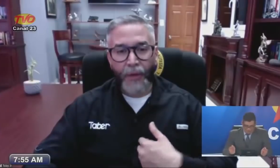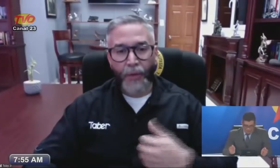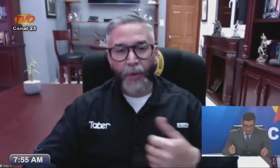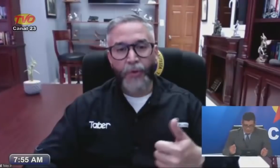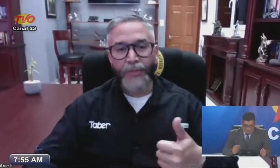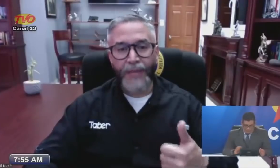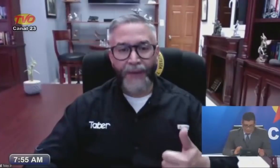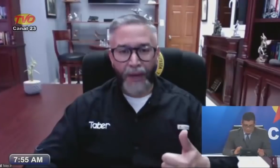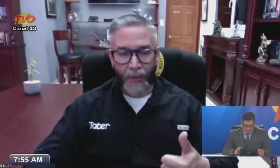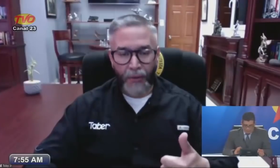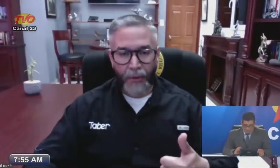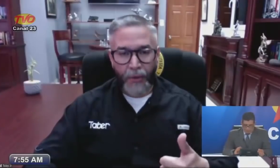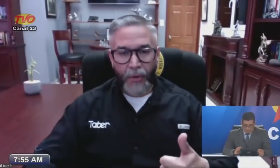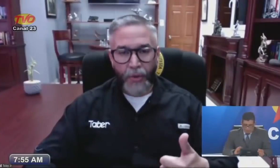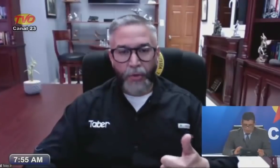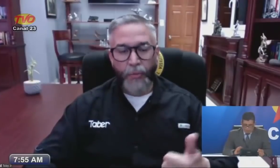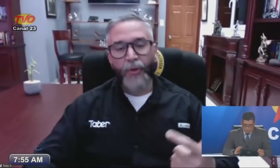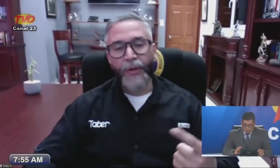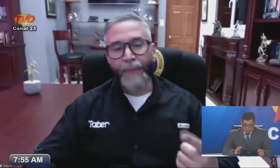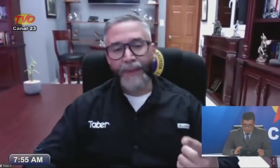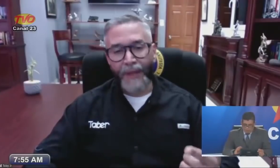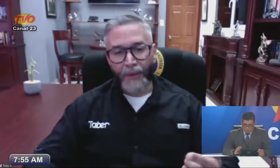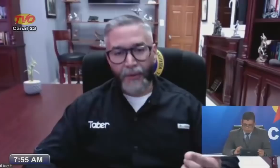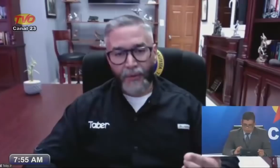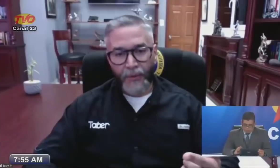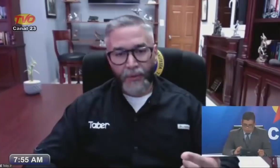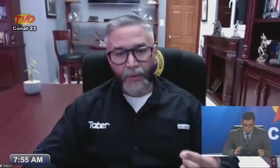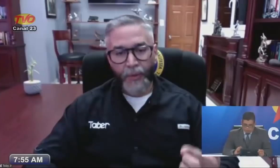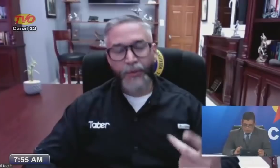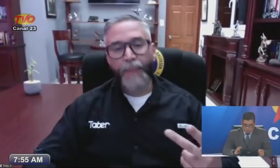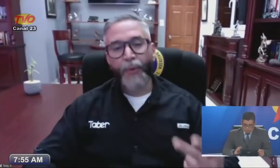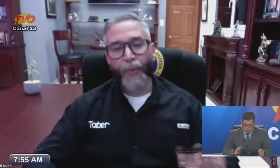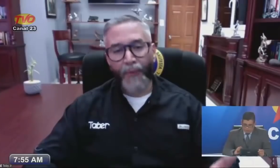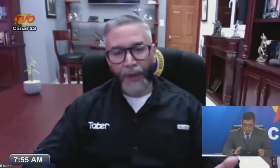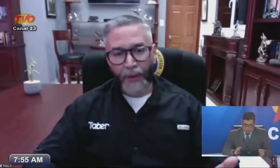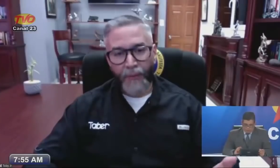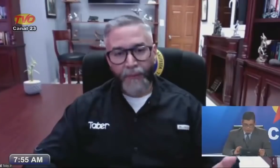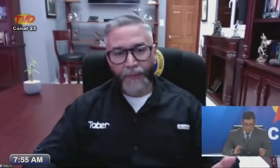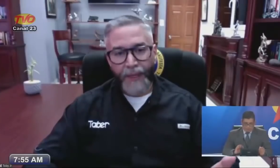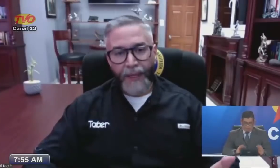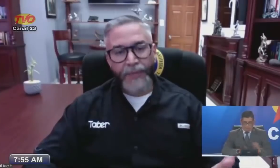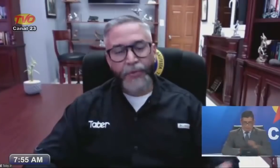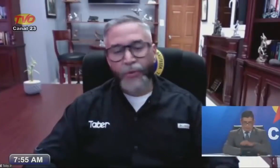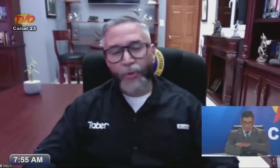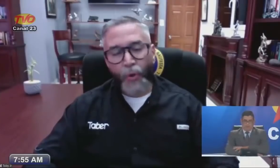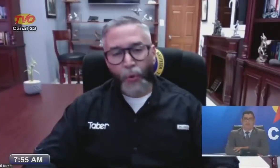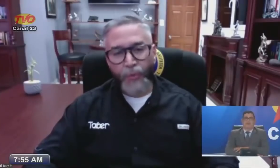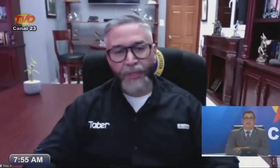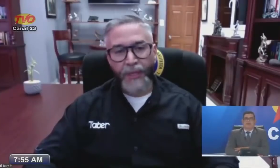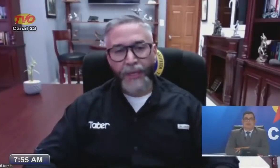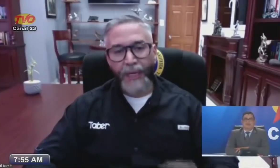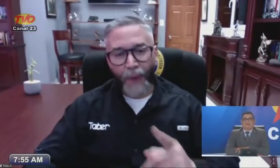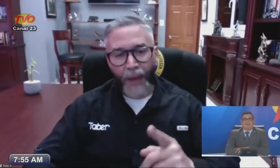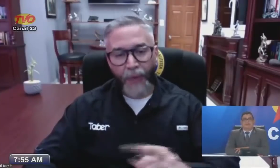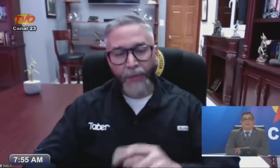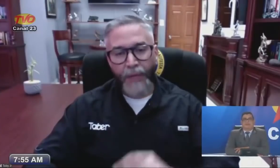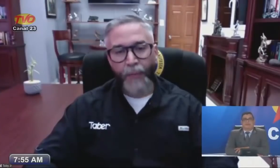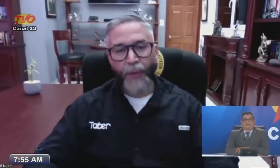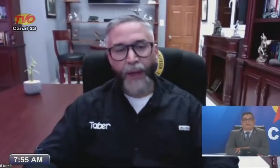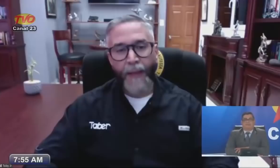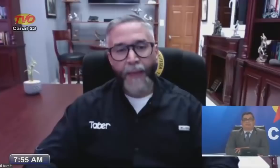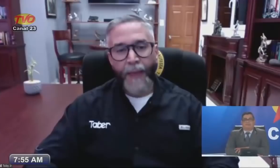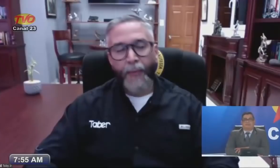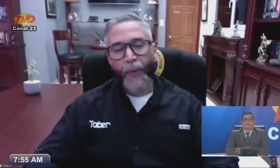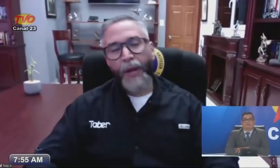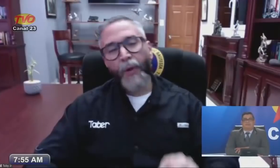parte un verbo no celebrar número dos repetirlo número tres promover eso no nos luce y le voy a contar